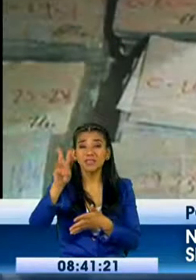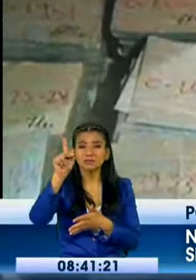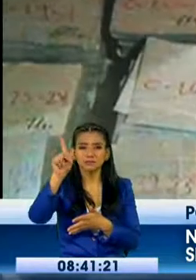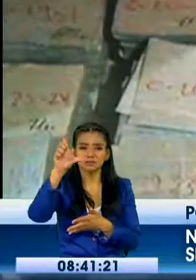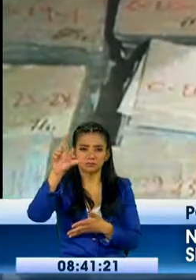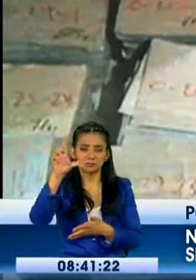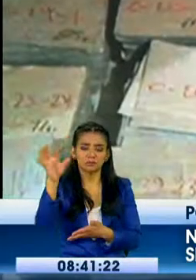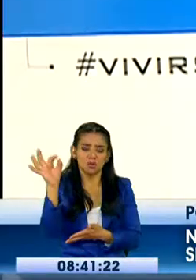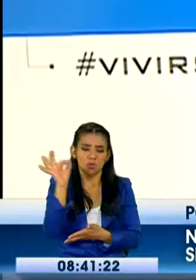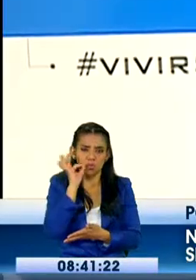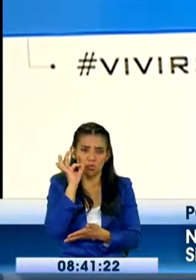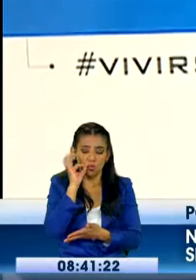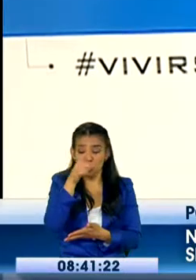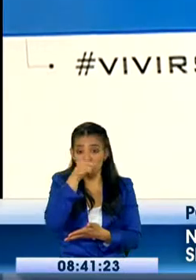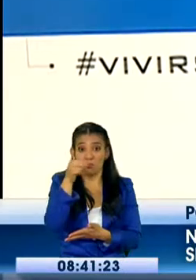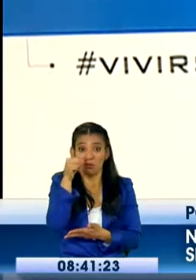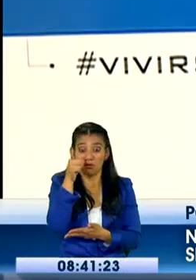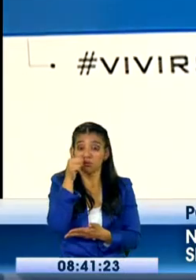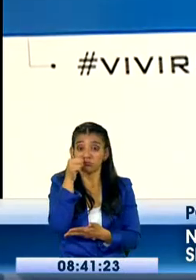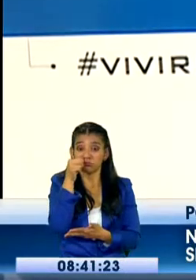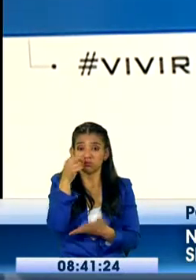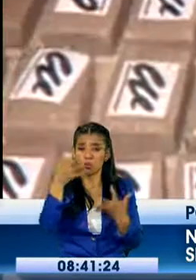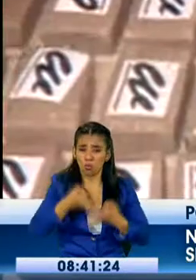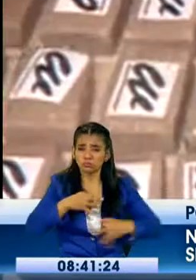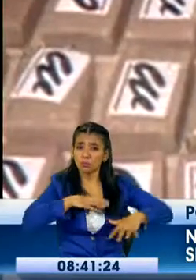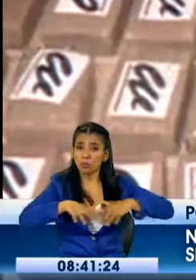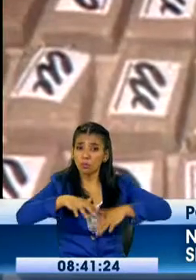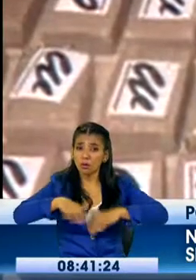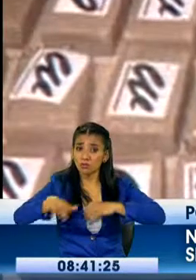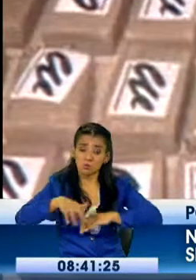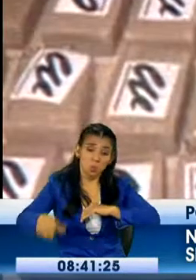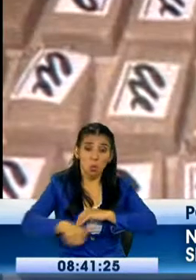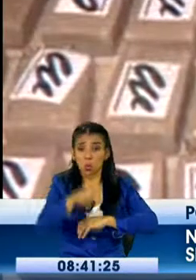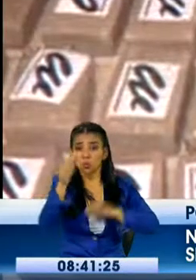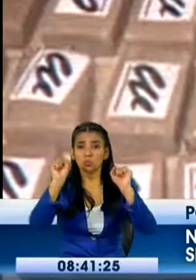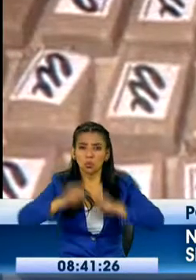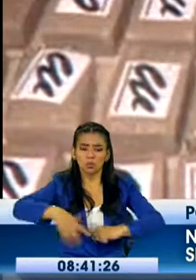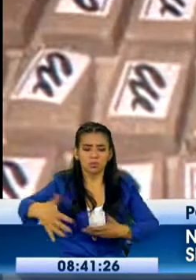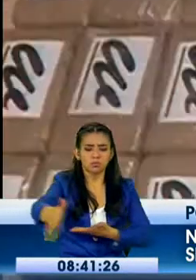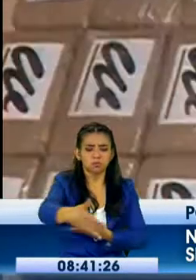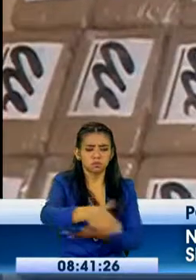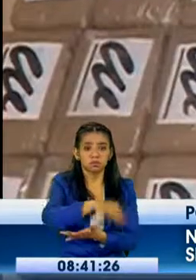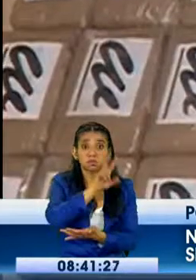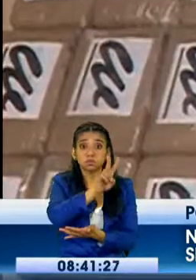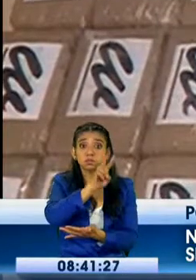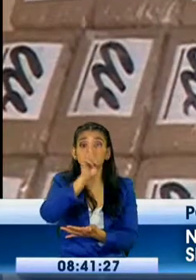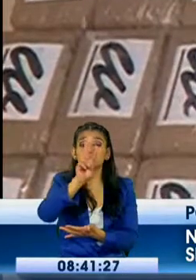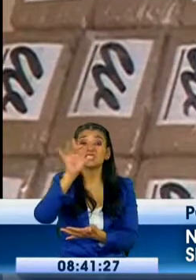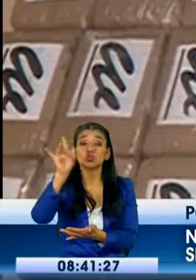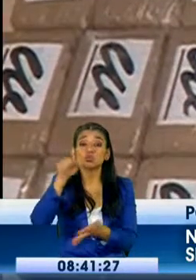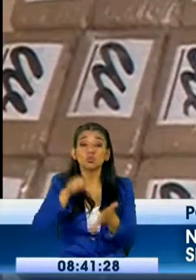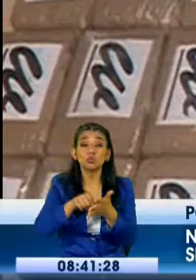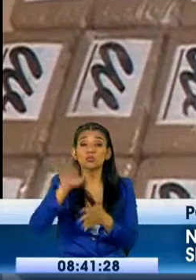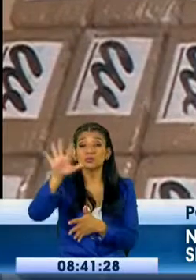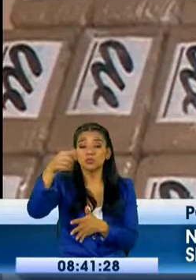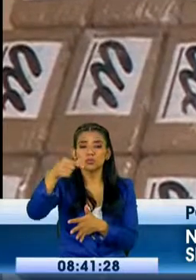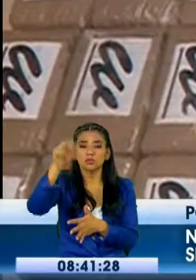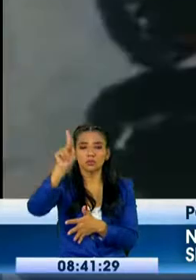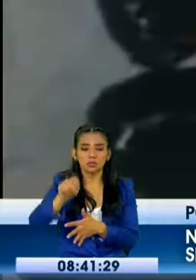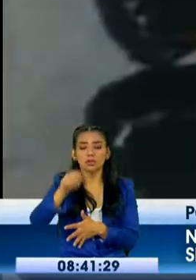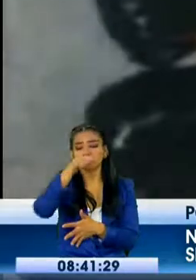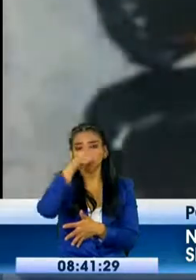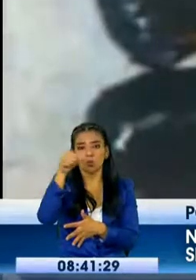cocaína. Un tercer operativo denominado Oriental permitió incautar 228.5 kilogramos de